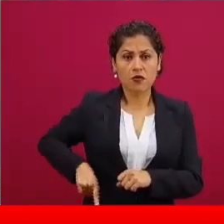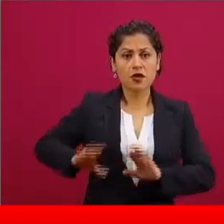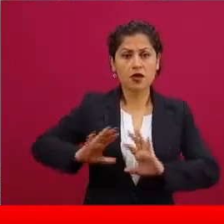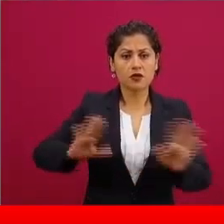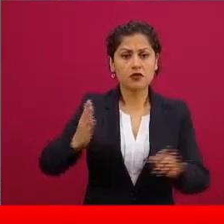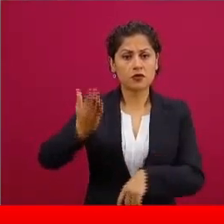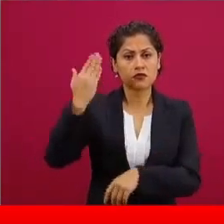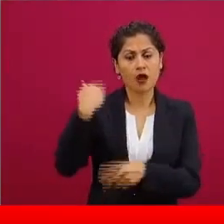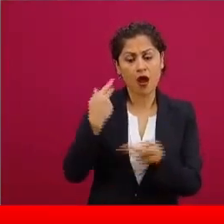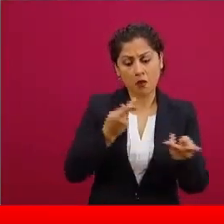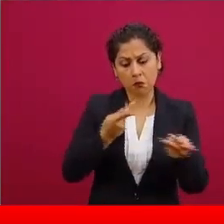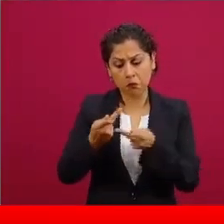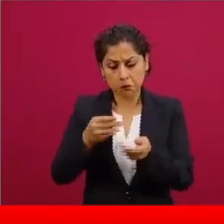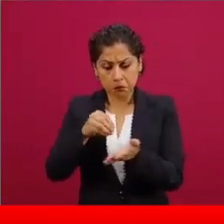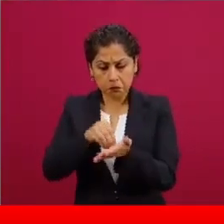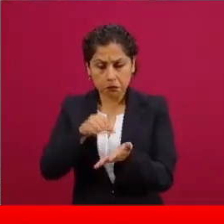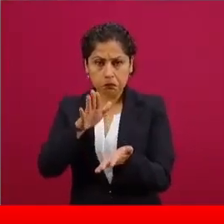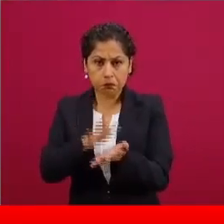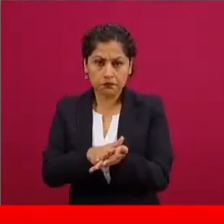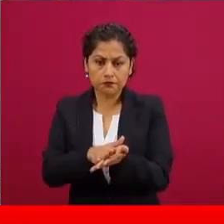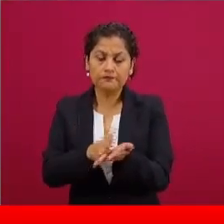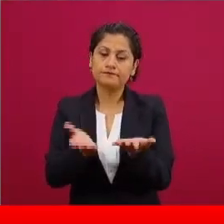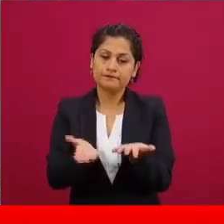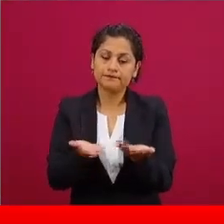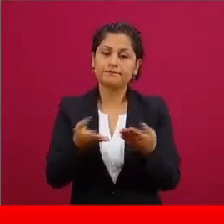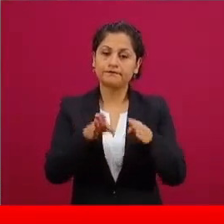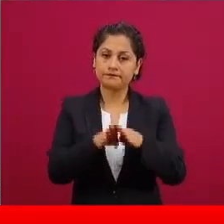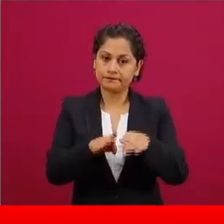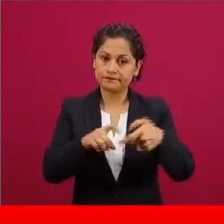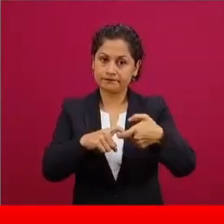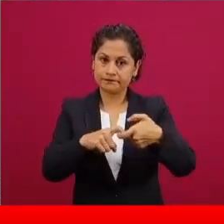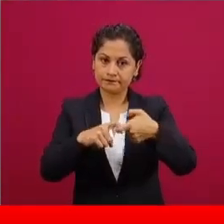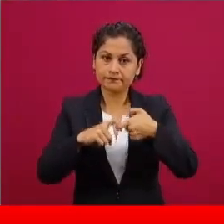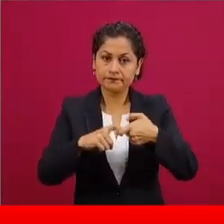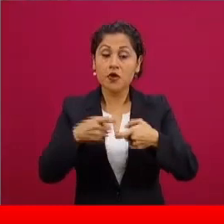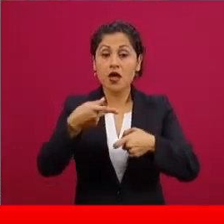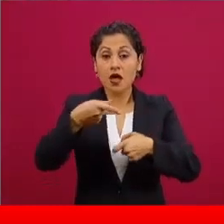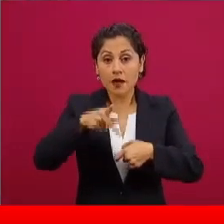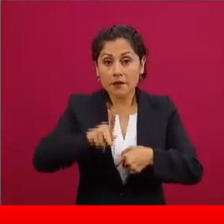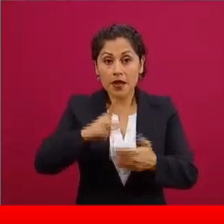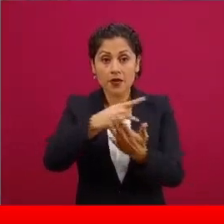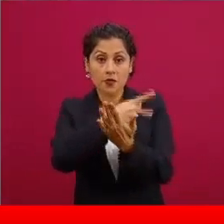excepción de los siguientes programas prioritarios